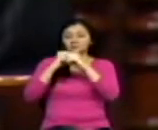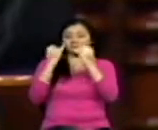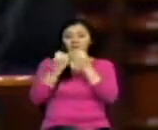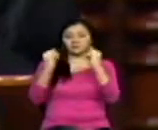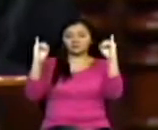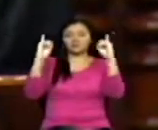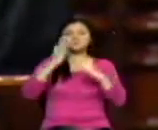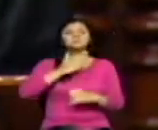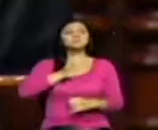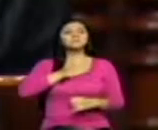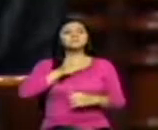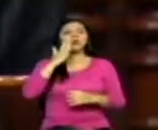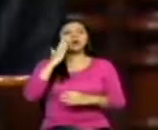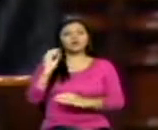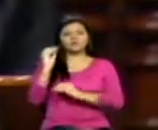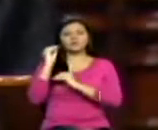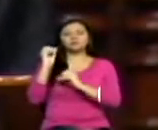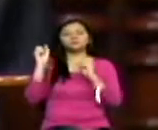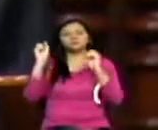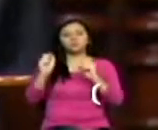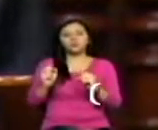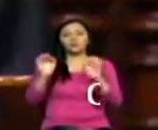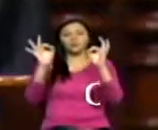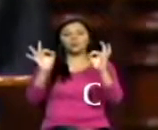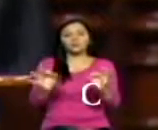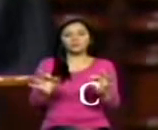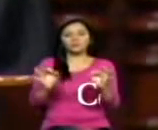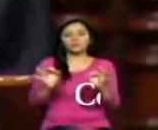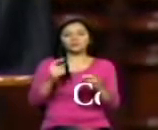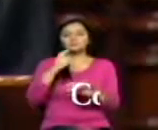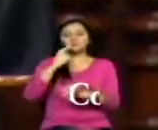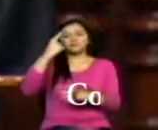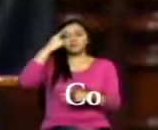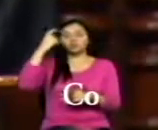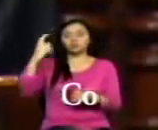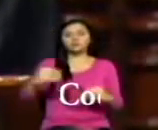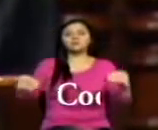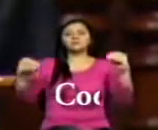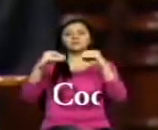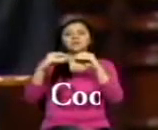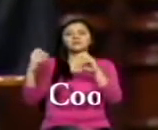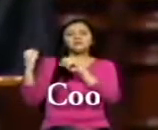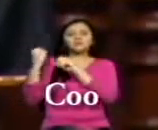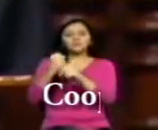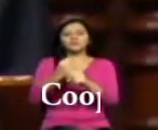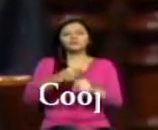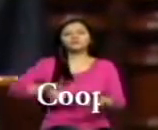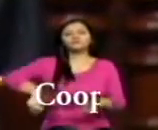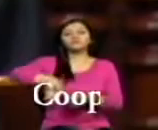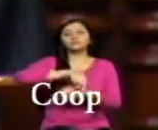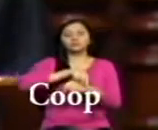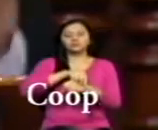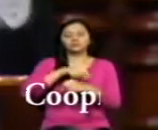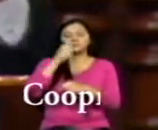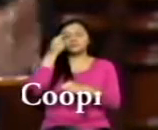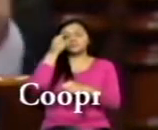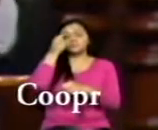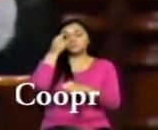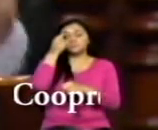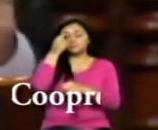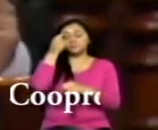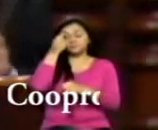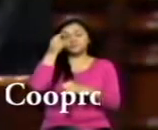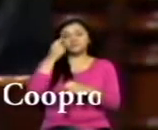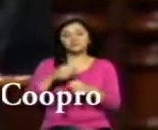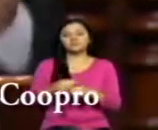mi deber es que podamos cumplir con los sueños de los fundadores de nuestra República.